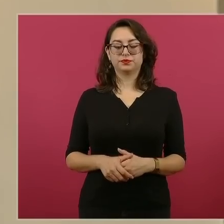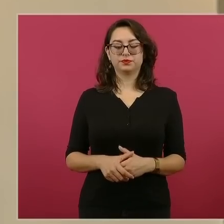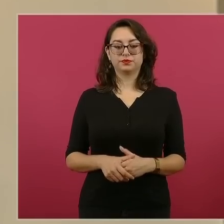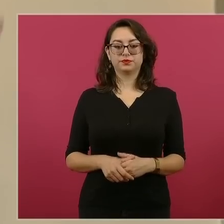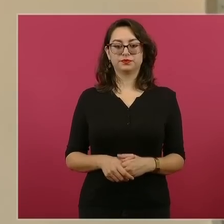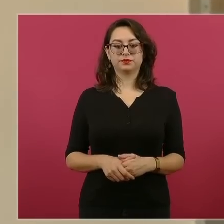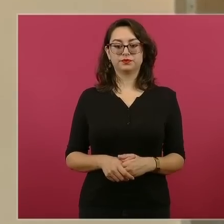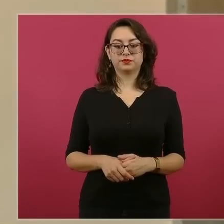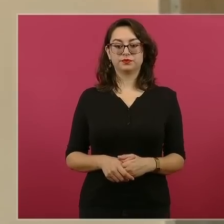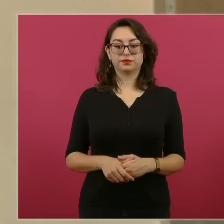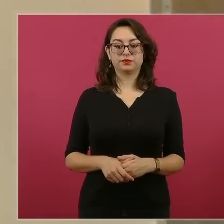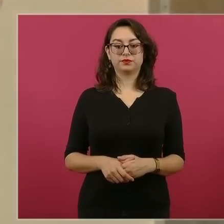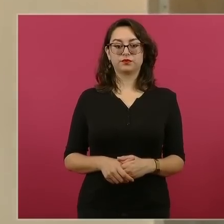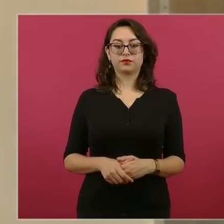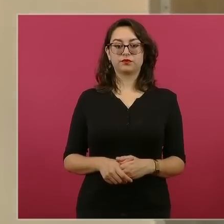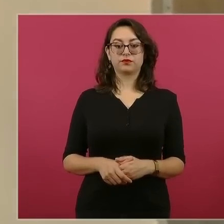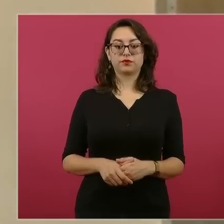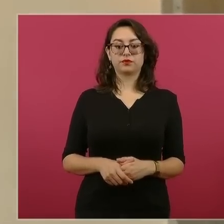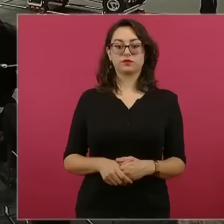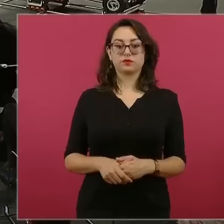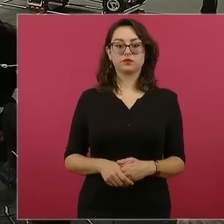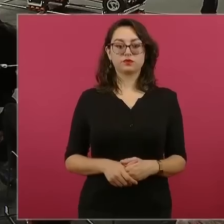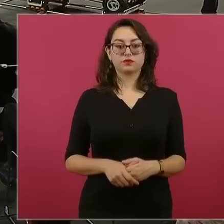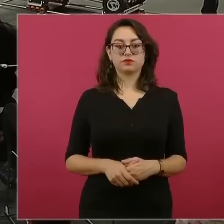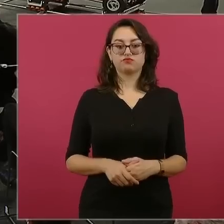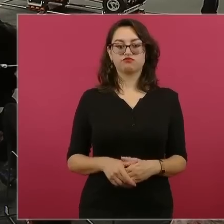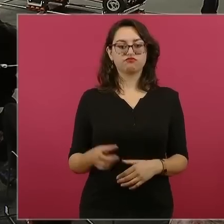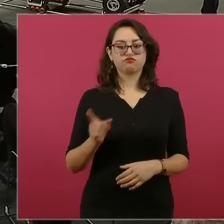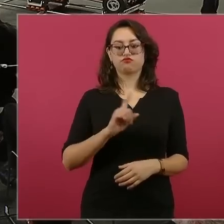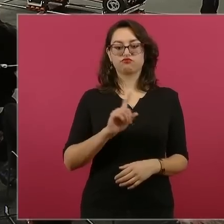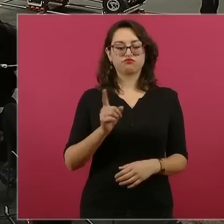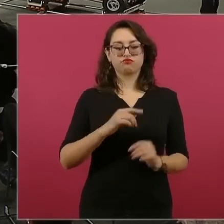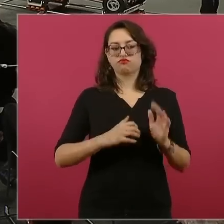No, es que esta es la, como la carátula. Sí.